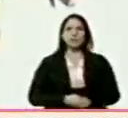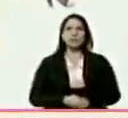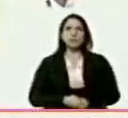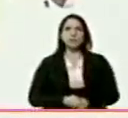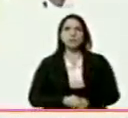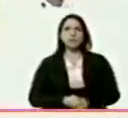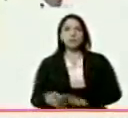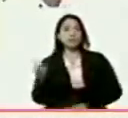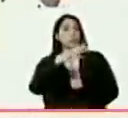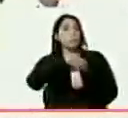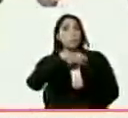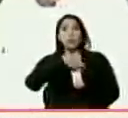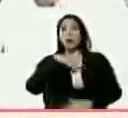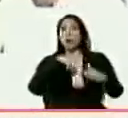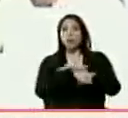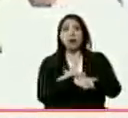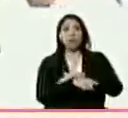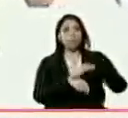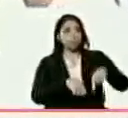Y no pudieron entrar.